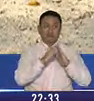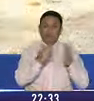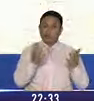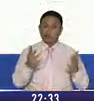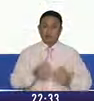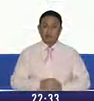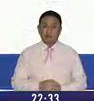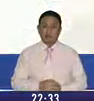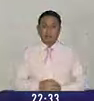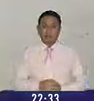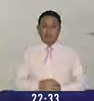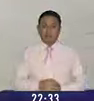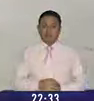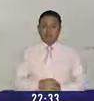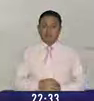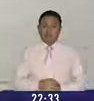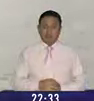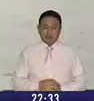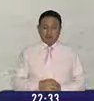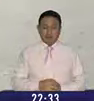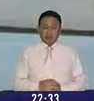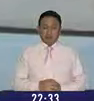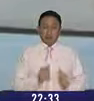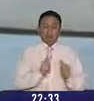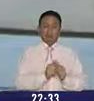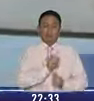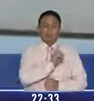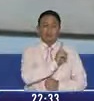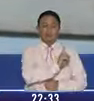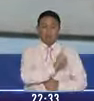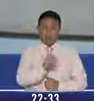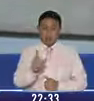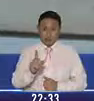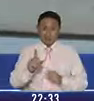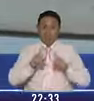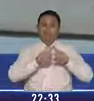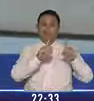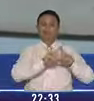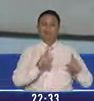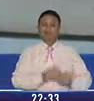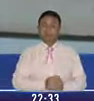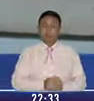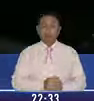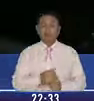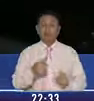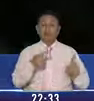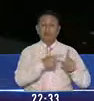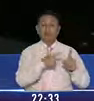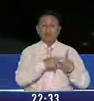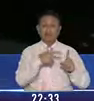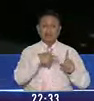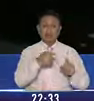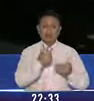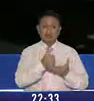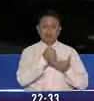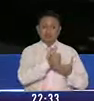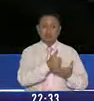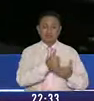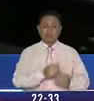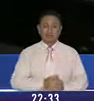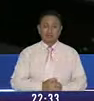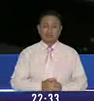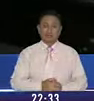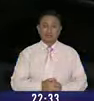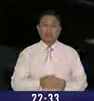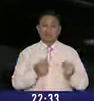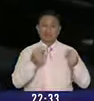tener a mis hijos. Pero cada caso es un corpus distinto. A Lourdes le encendieron un sol antes